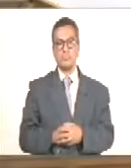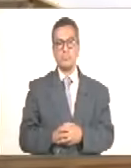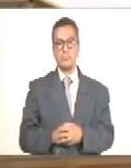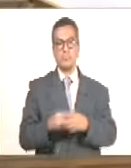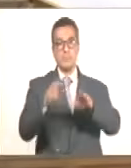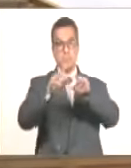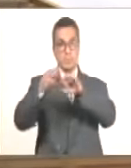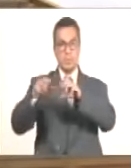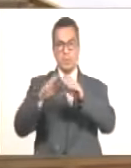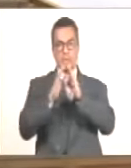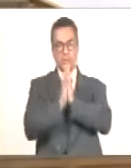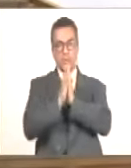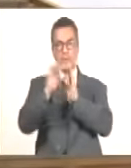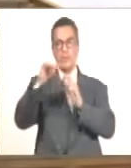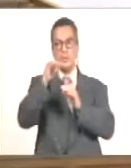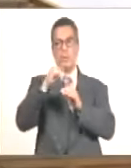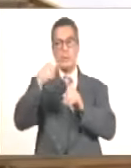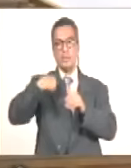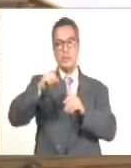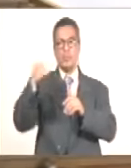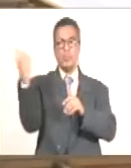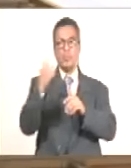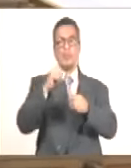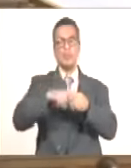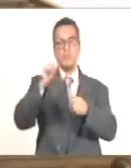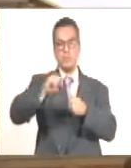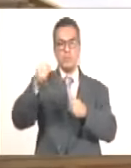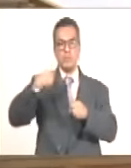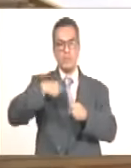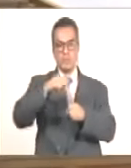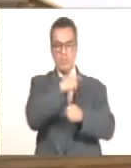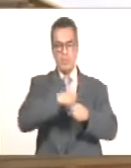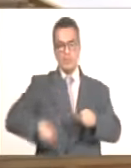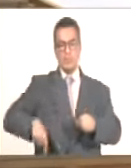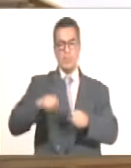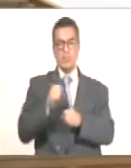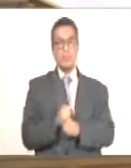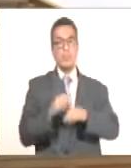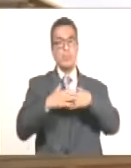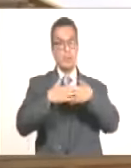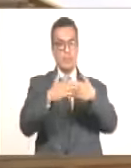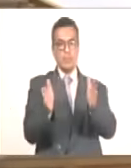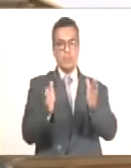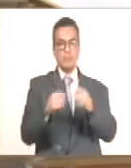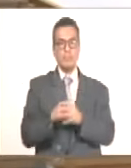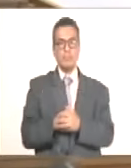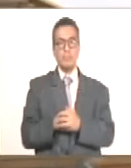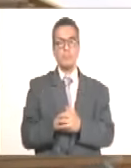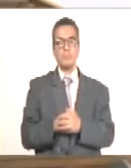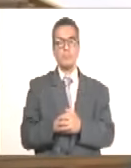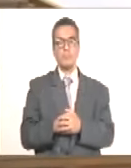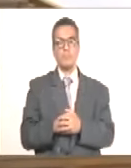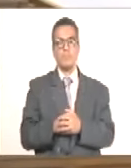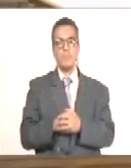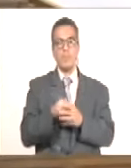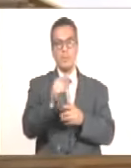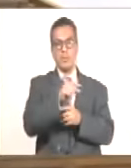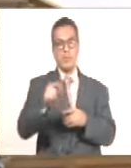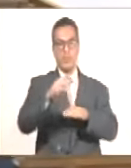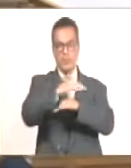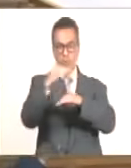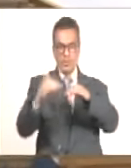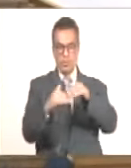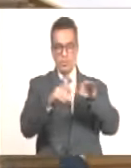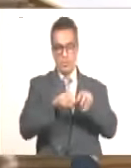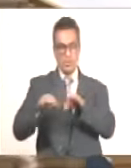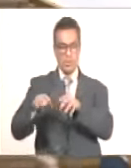Ciudadana secretaria, sírvase informar si hay quórum. Hay quórum, ciudadano presidente. Se abre la sesión. Ciudadano